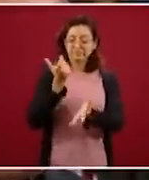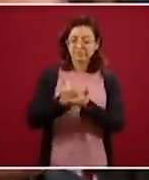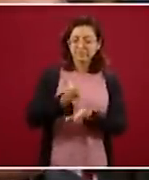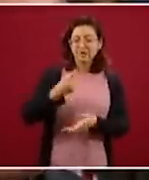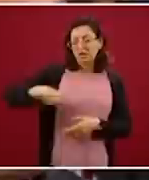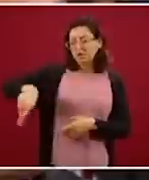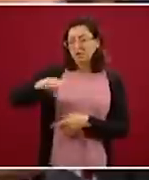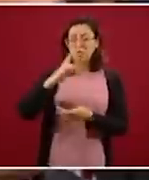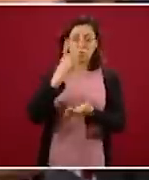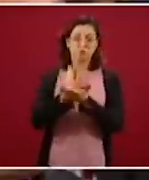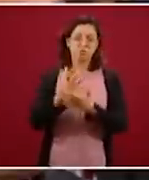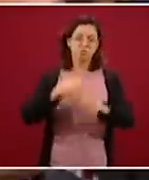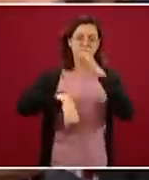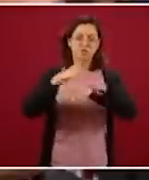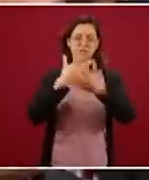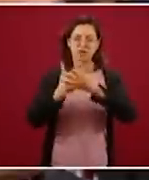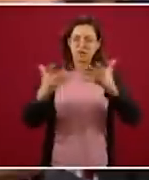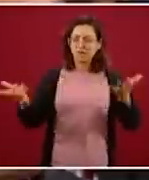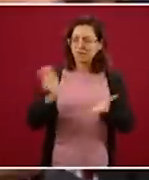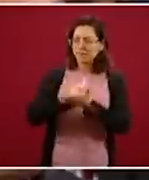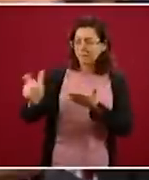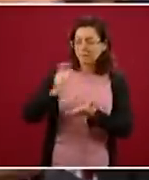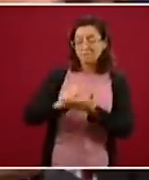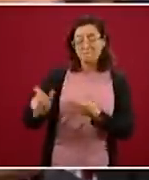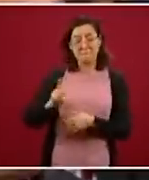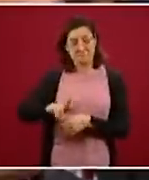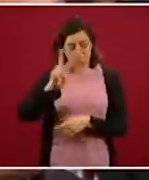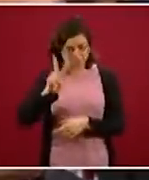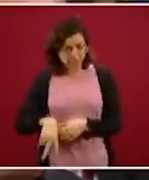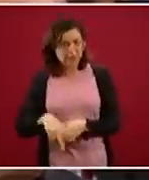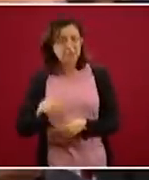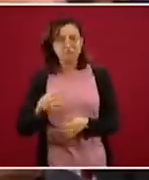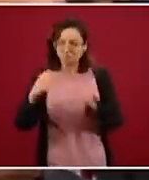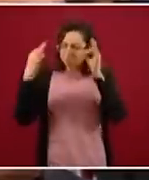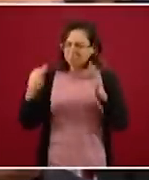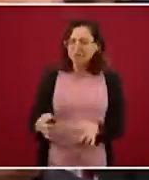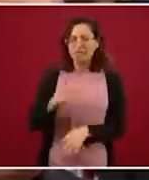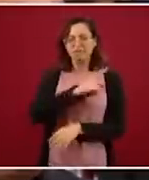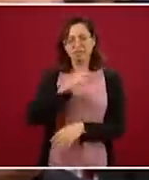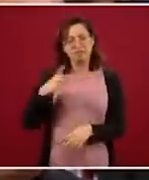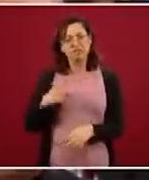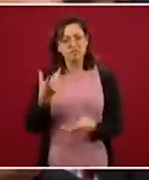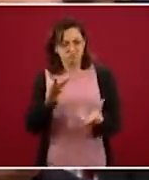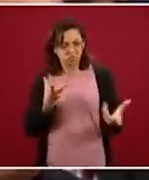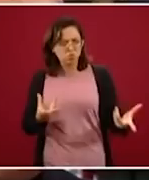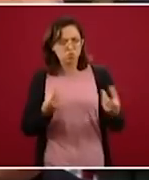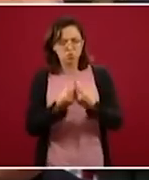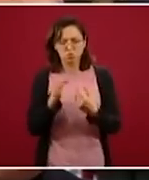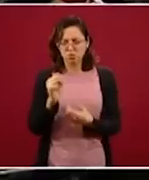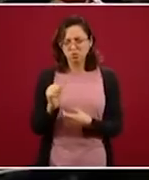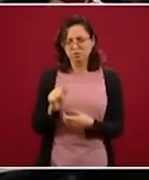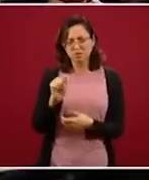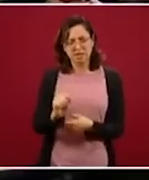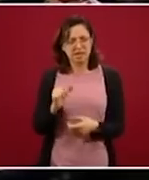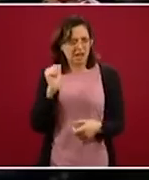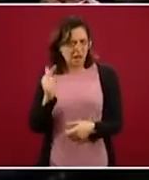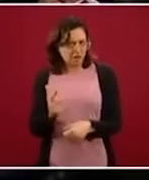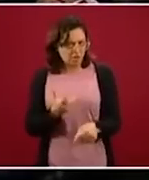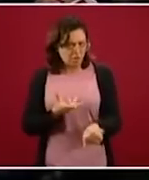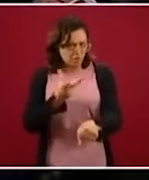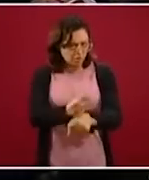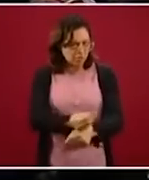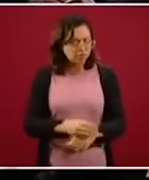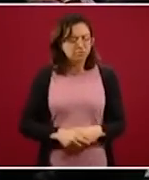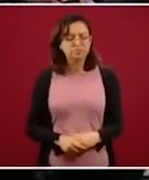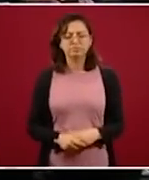de grandes contribuyentes, realmente paguen? O sea, ¿ustedes podrían hacer algo al respecto o están colaborando con el SAT? La respuesta es